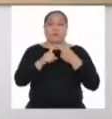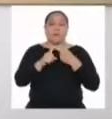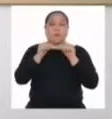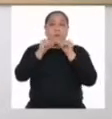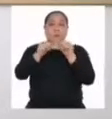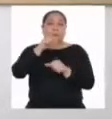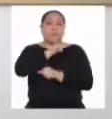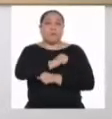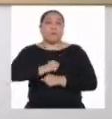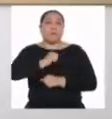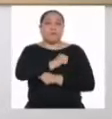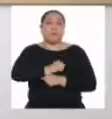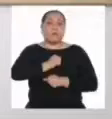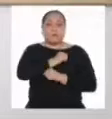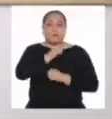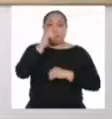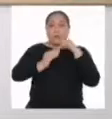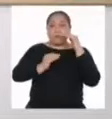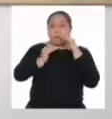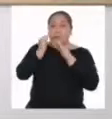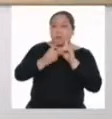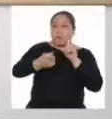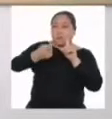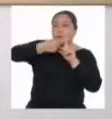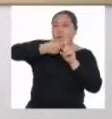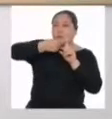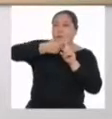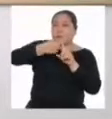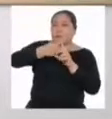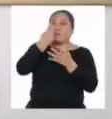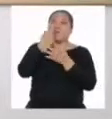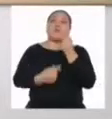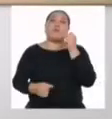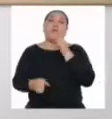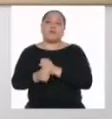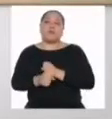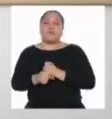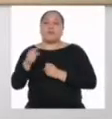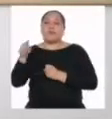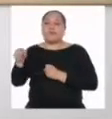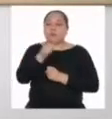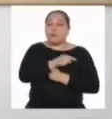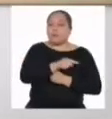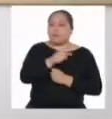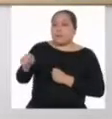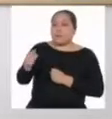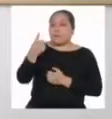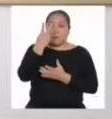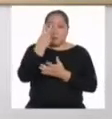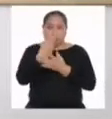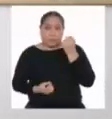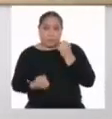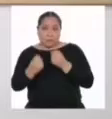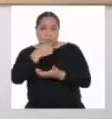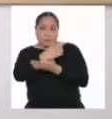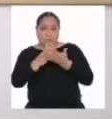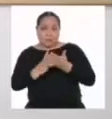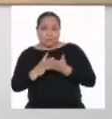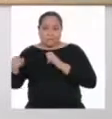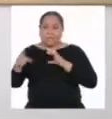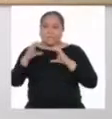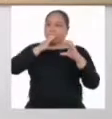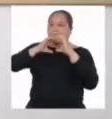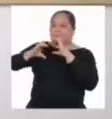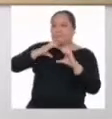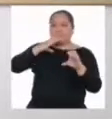Mantener una actitud constructiva y de confianza. Las partes deben percibir que el diálogo es